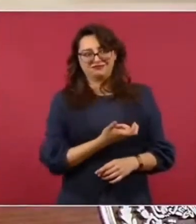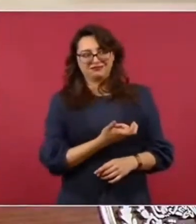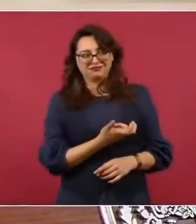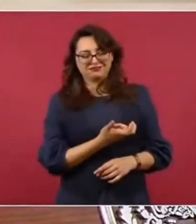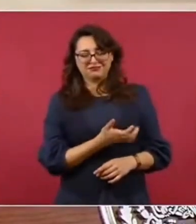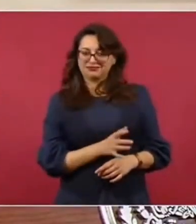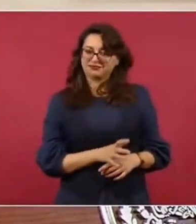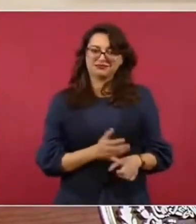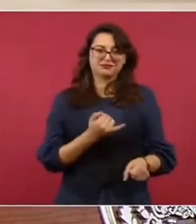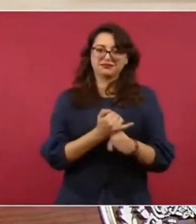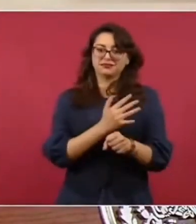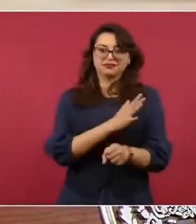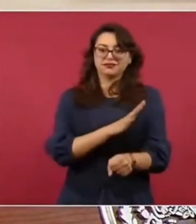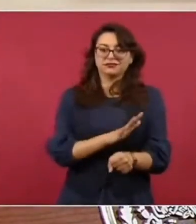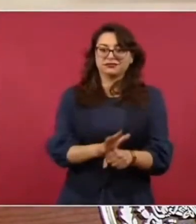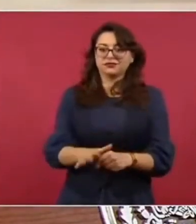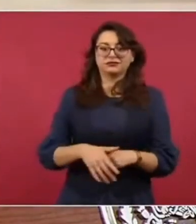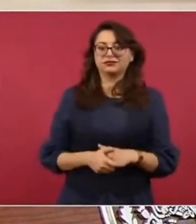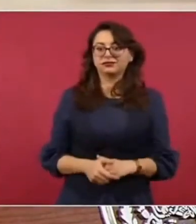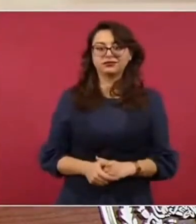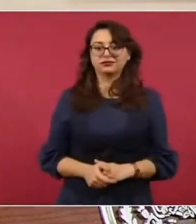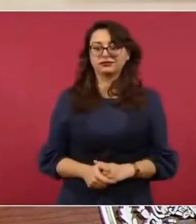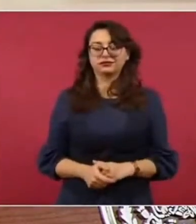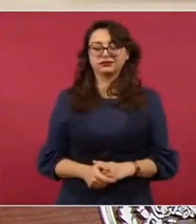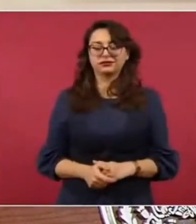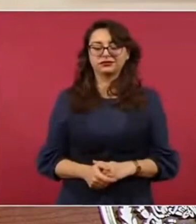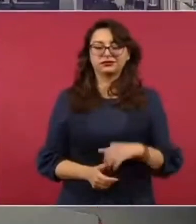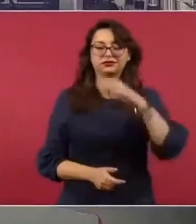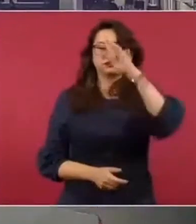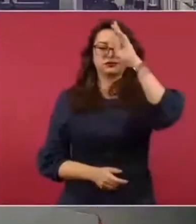decían? Sí podríamos poner